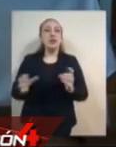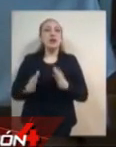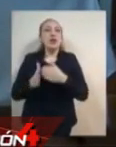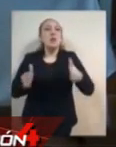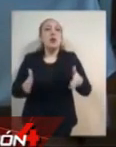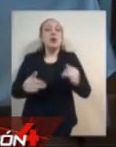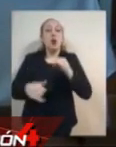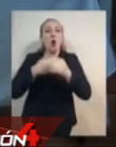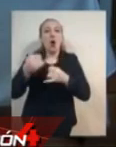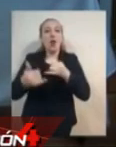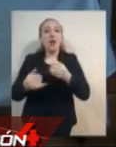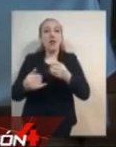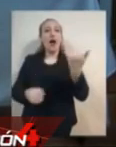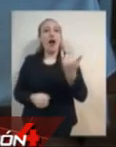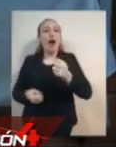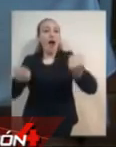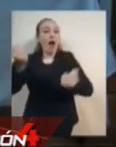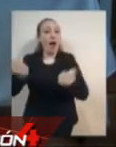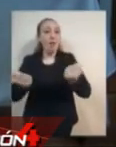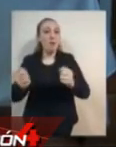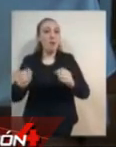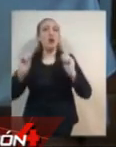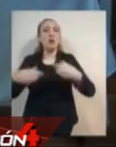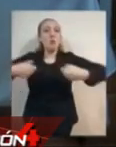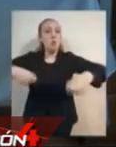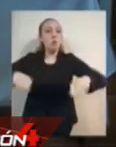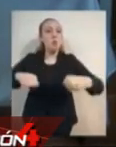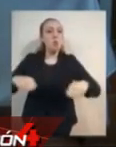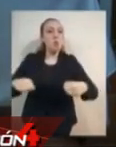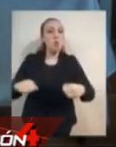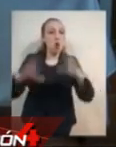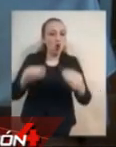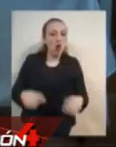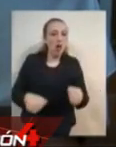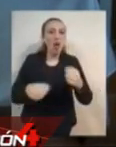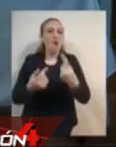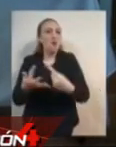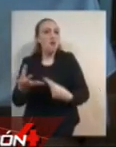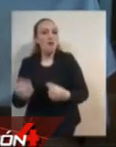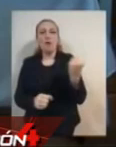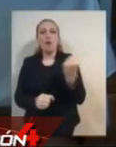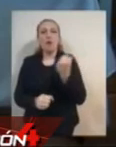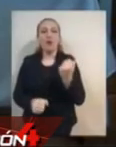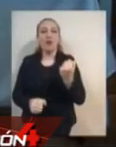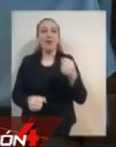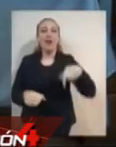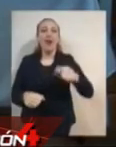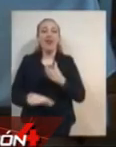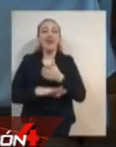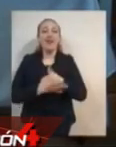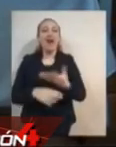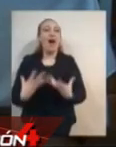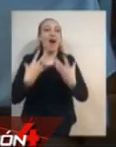de que cuentan con camionetas o con motos de nieve o con otro tipo de elementos muy útiles a la hora de intervenir